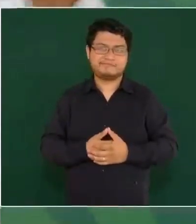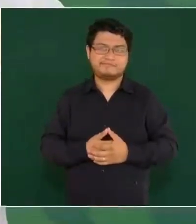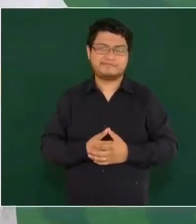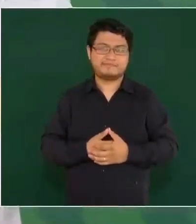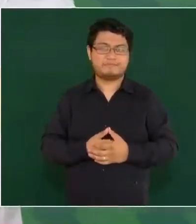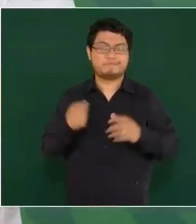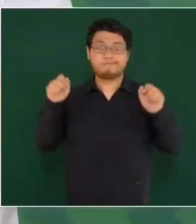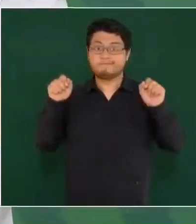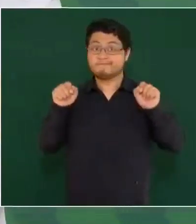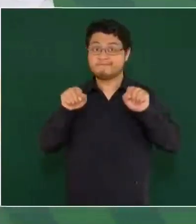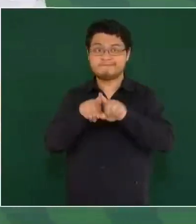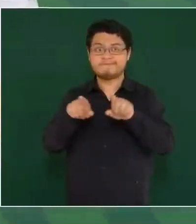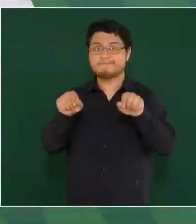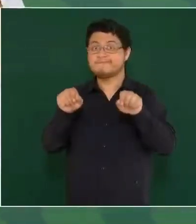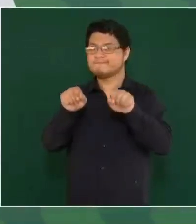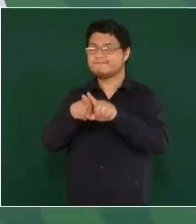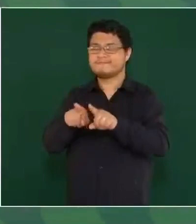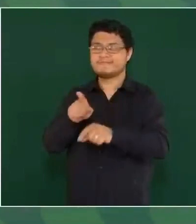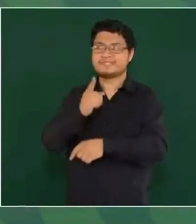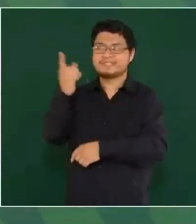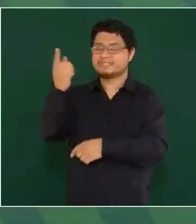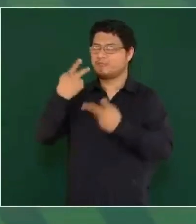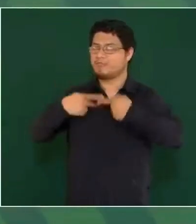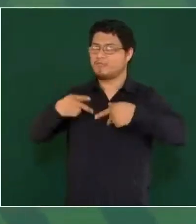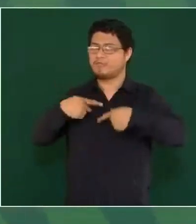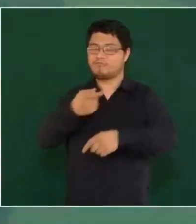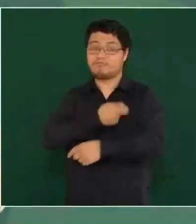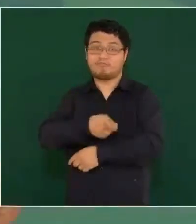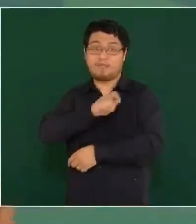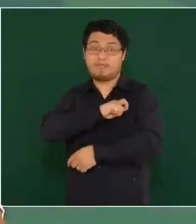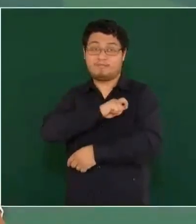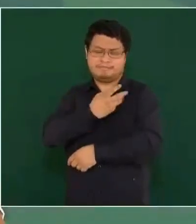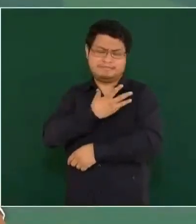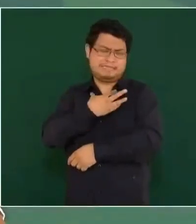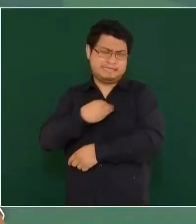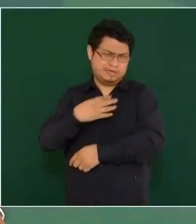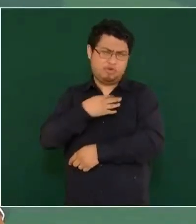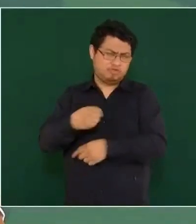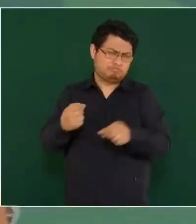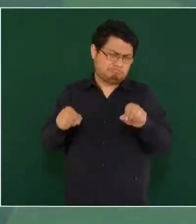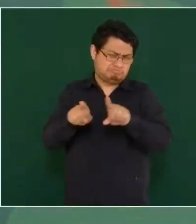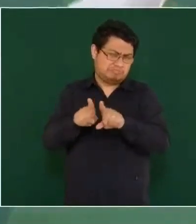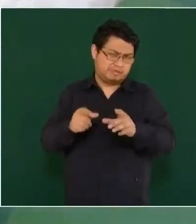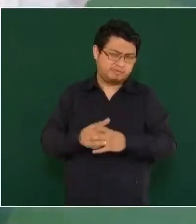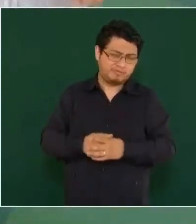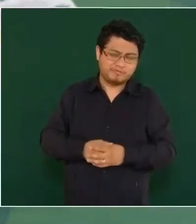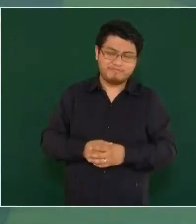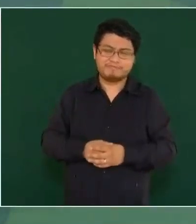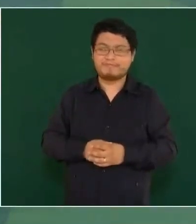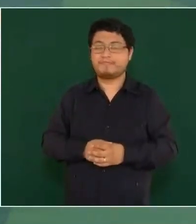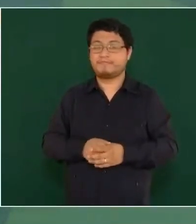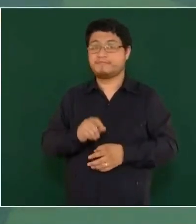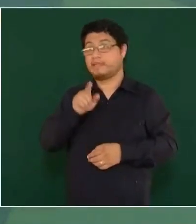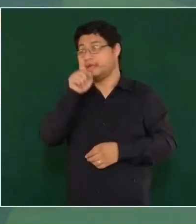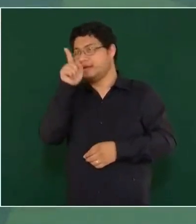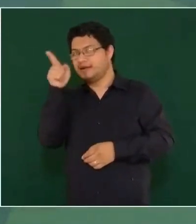los mismos españoles o hijos de españoles que